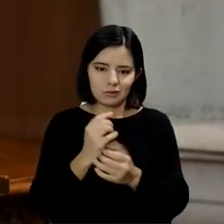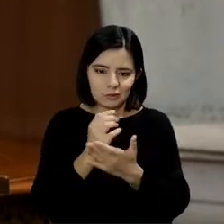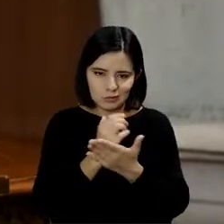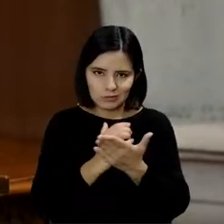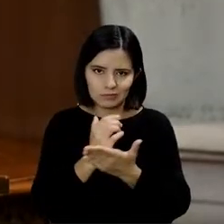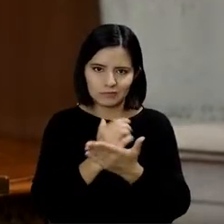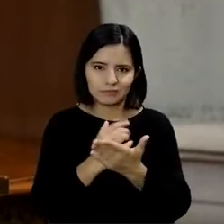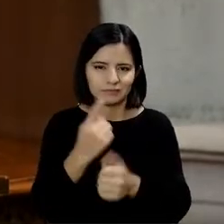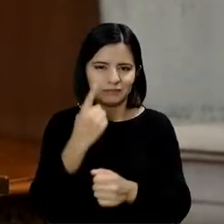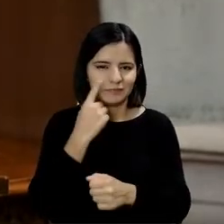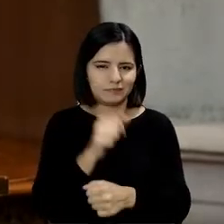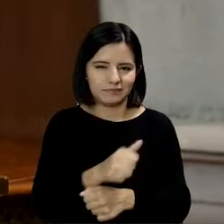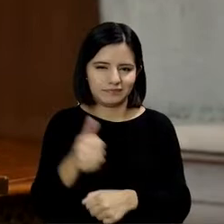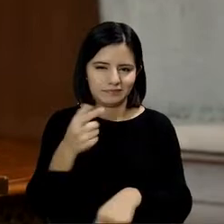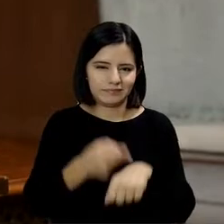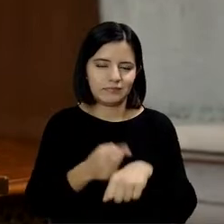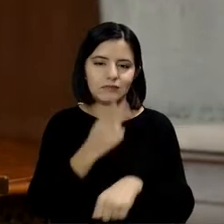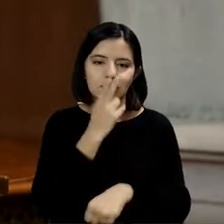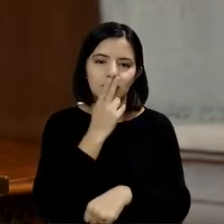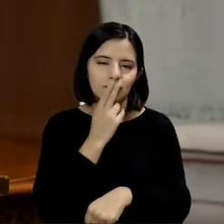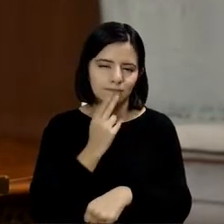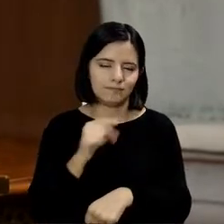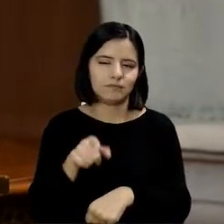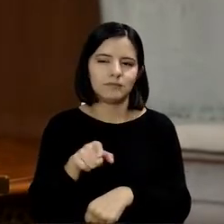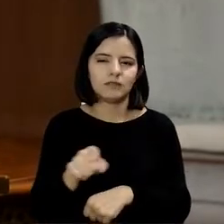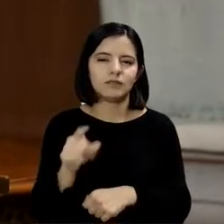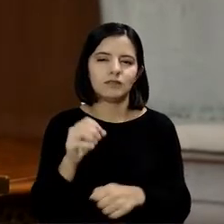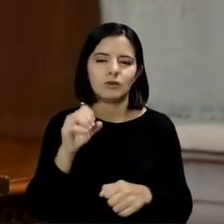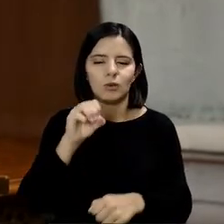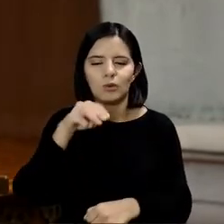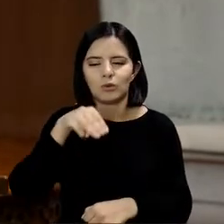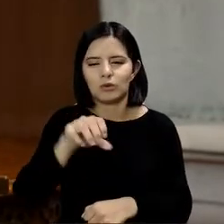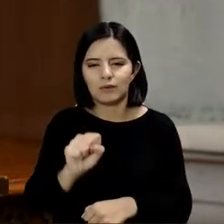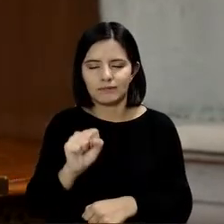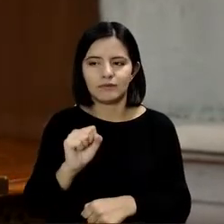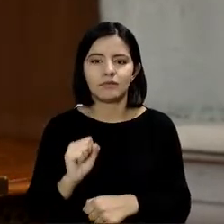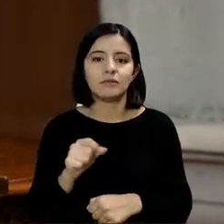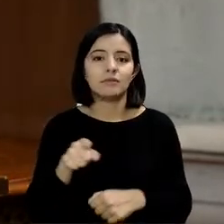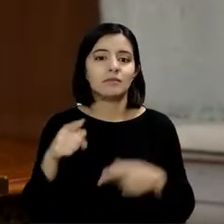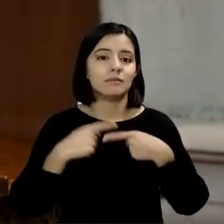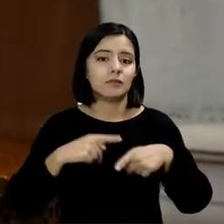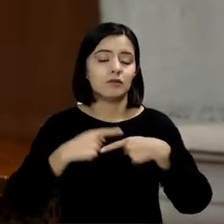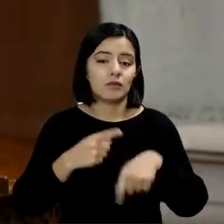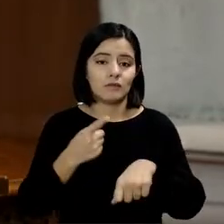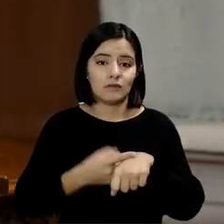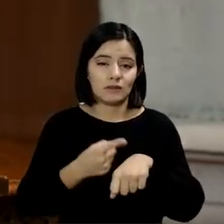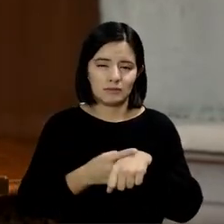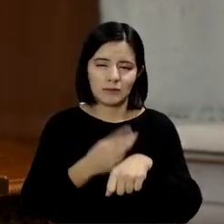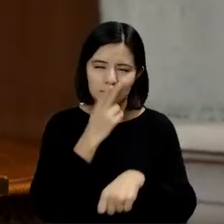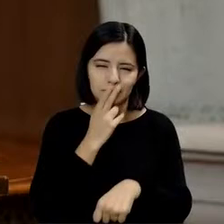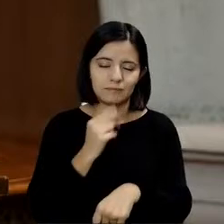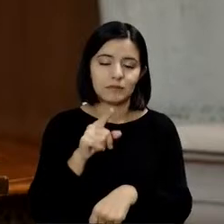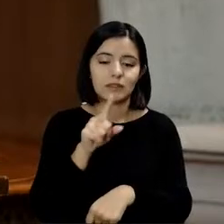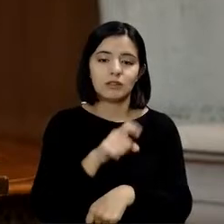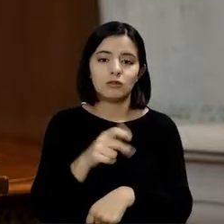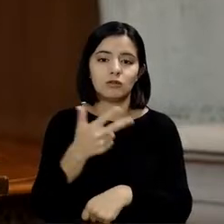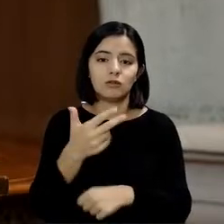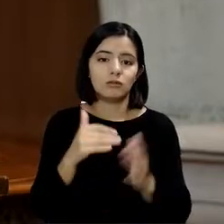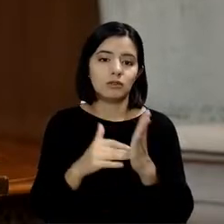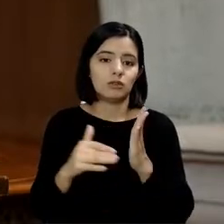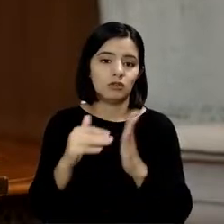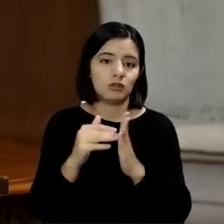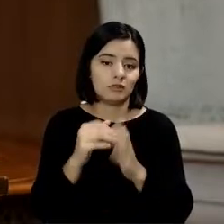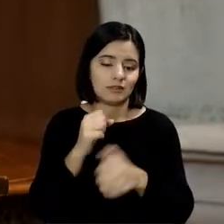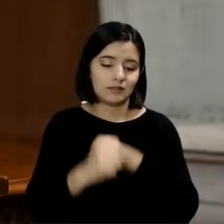de la Organización Mundial de la Salud, el número de personas con diabetes pasó de 108 millones en